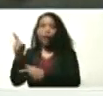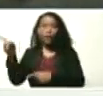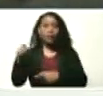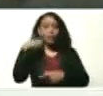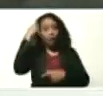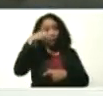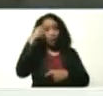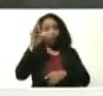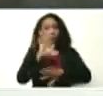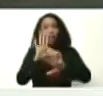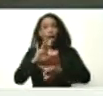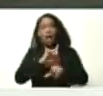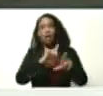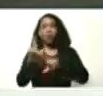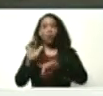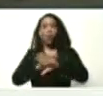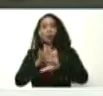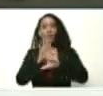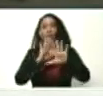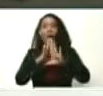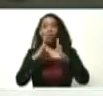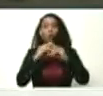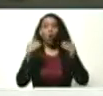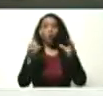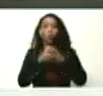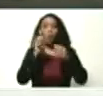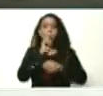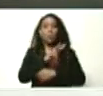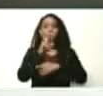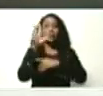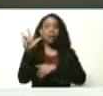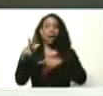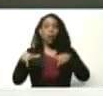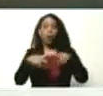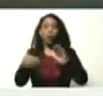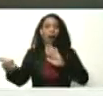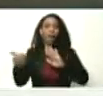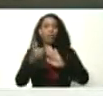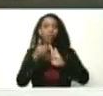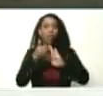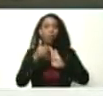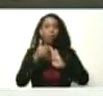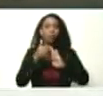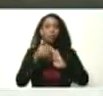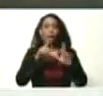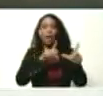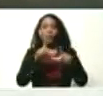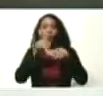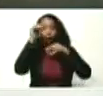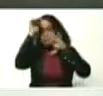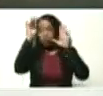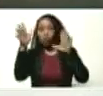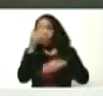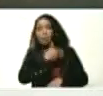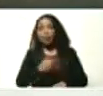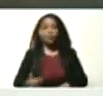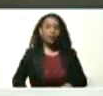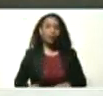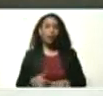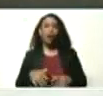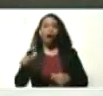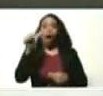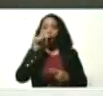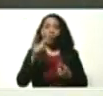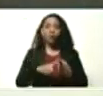imágenes las tienen, porque ya todo el sector, los 23 sectores afectados, están siendo atendidos, presidente, con